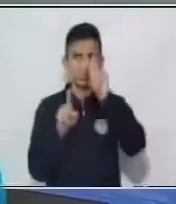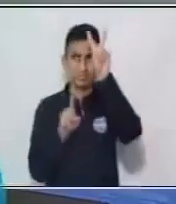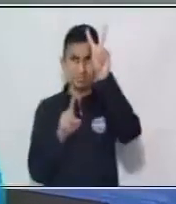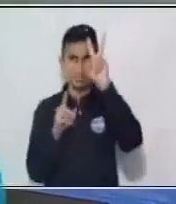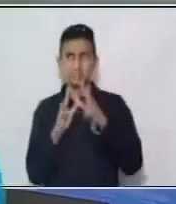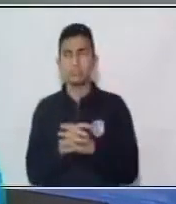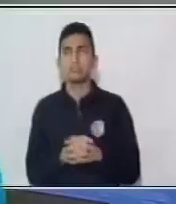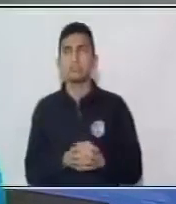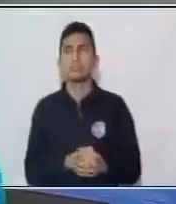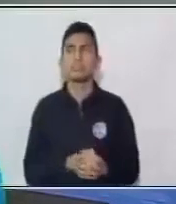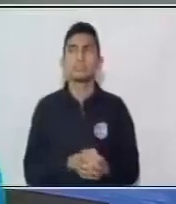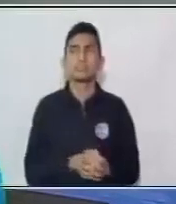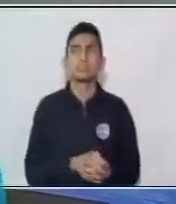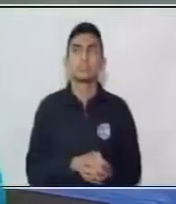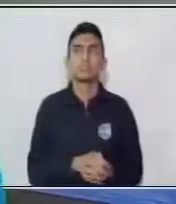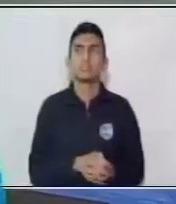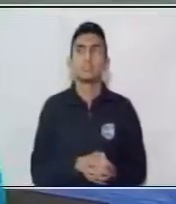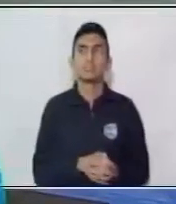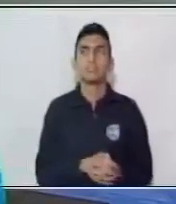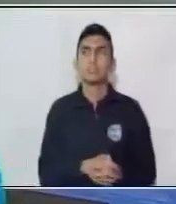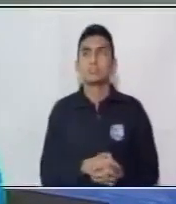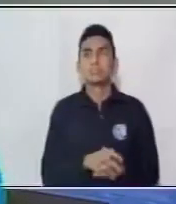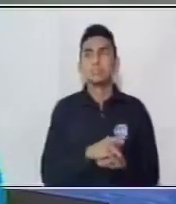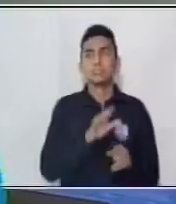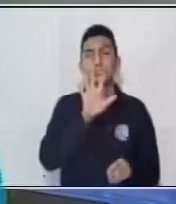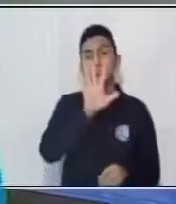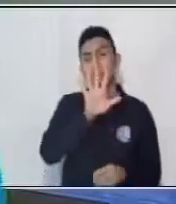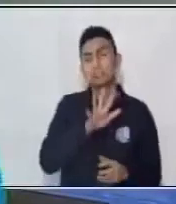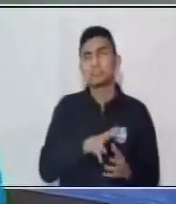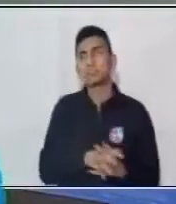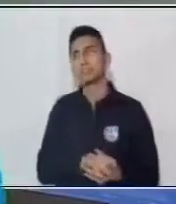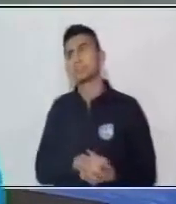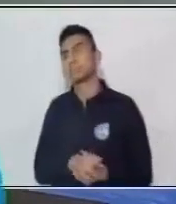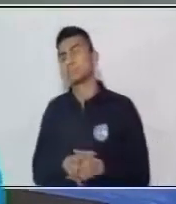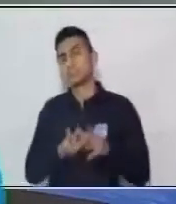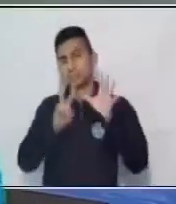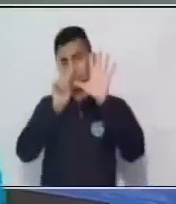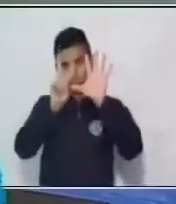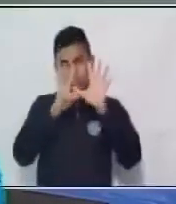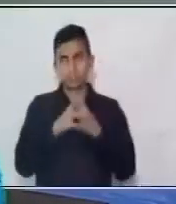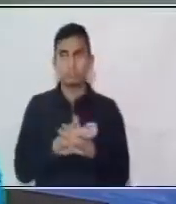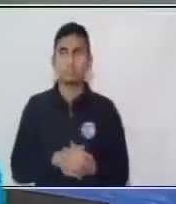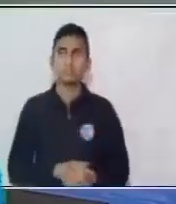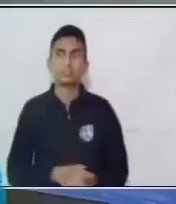el 5, el 3 y el 7.